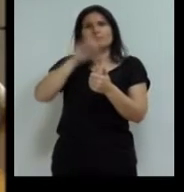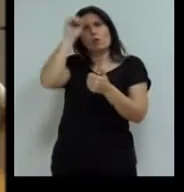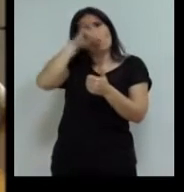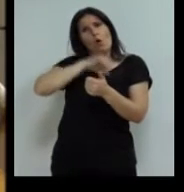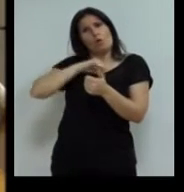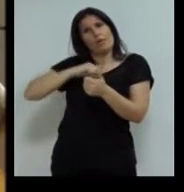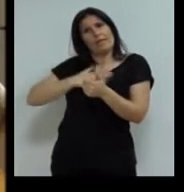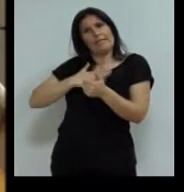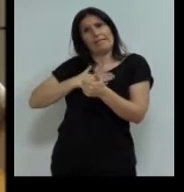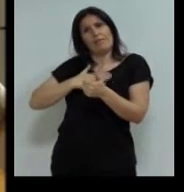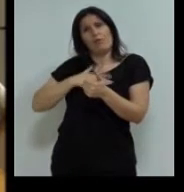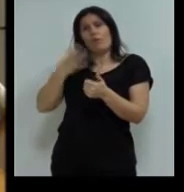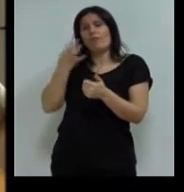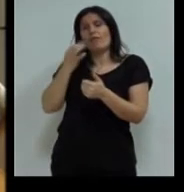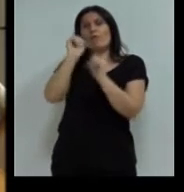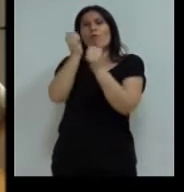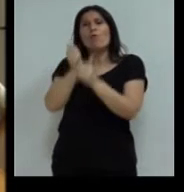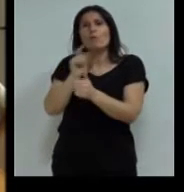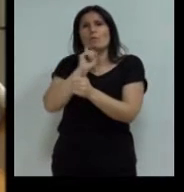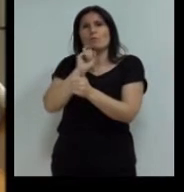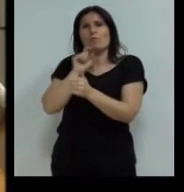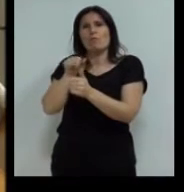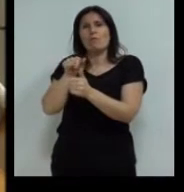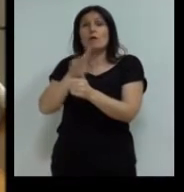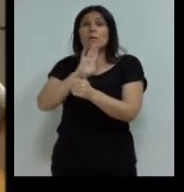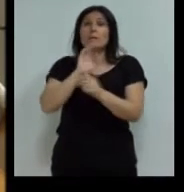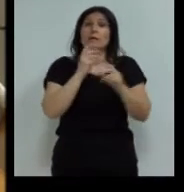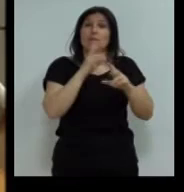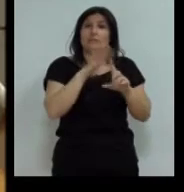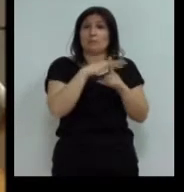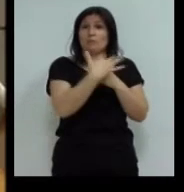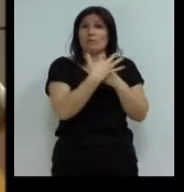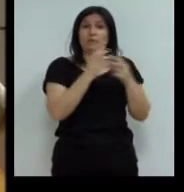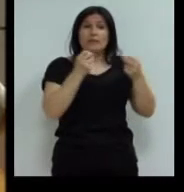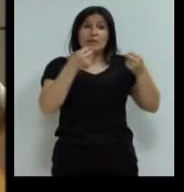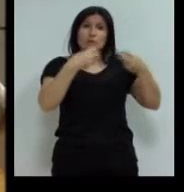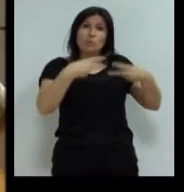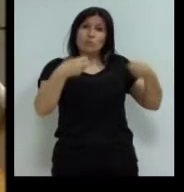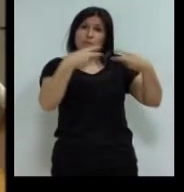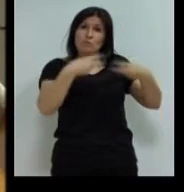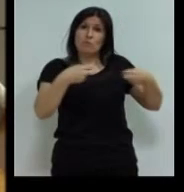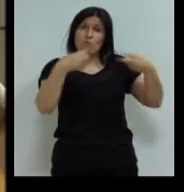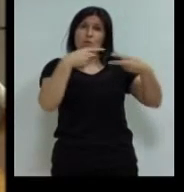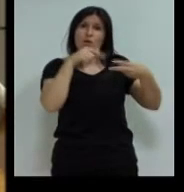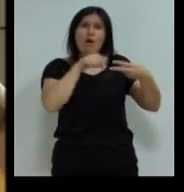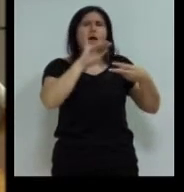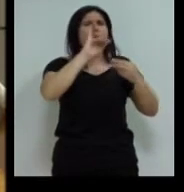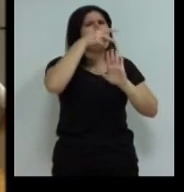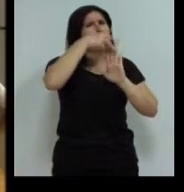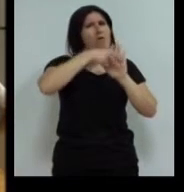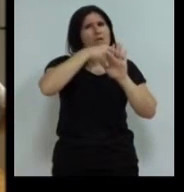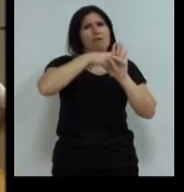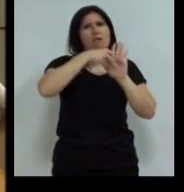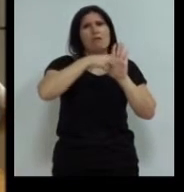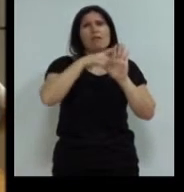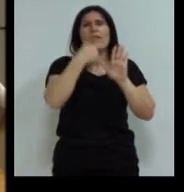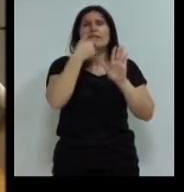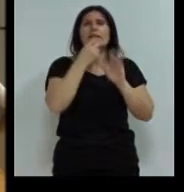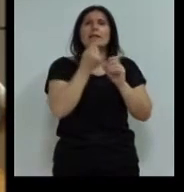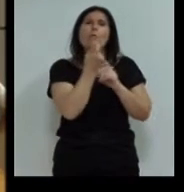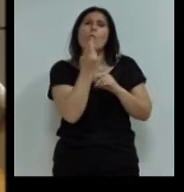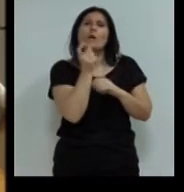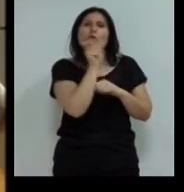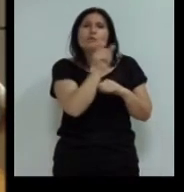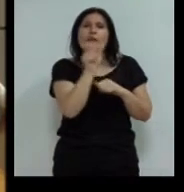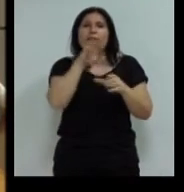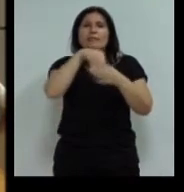ser la correcta audiodescripción. Pero en el caso del subtitulado está esa norma, dice cuántos caracteres tiene que haber